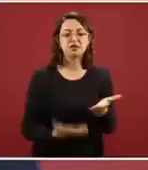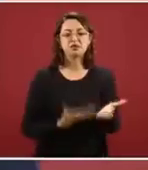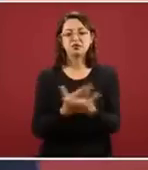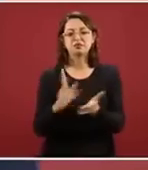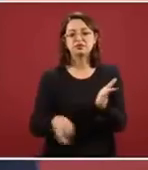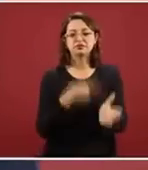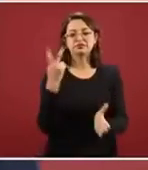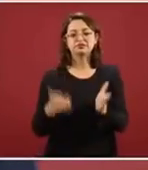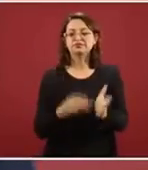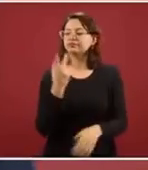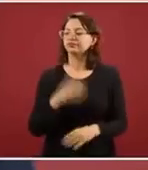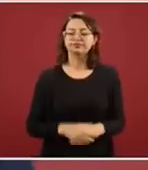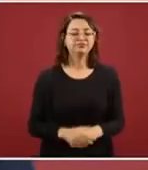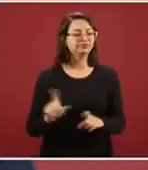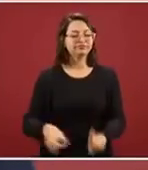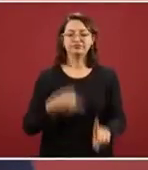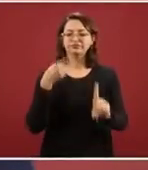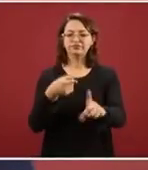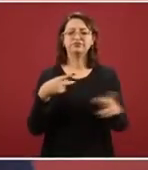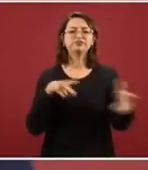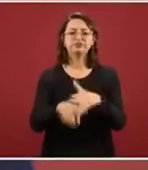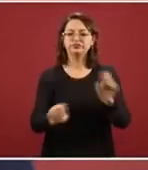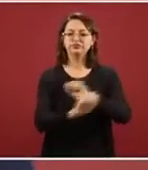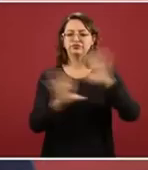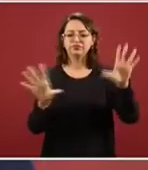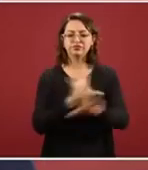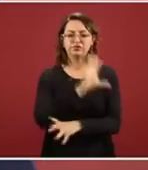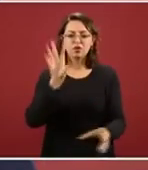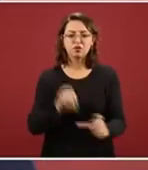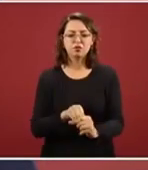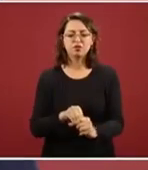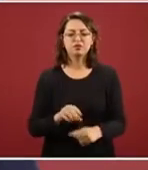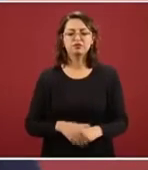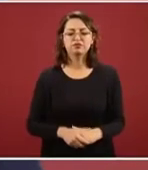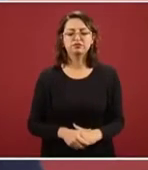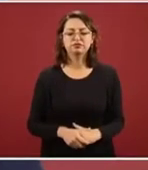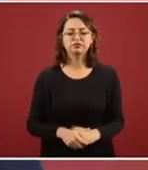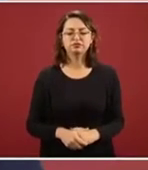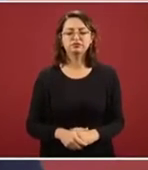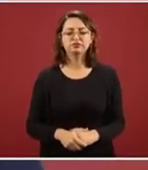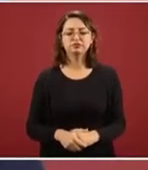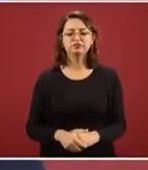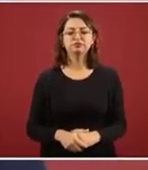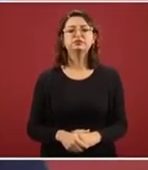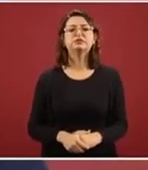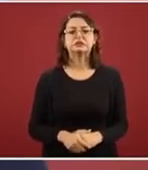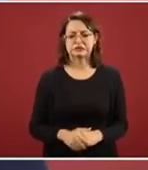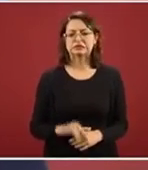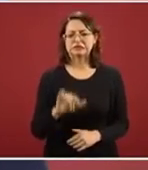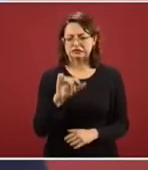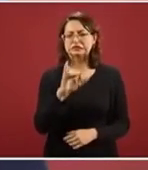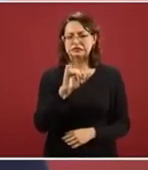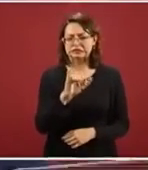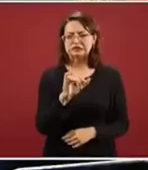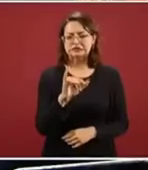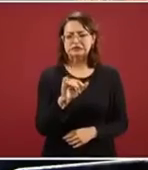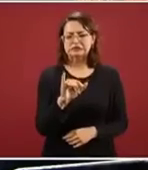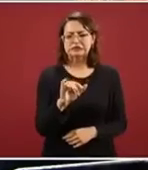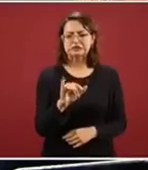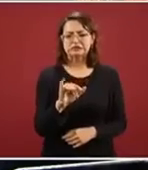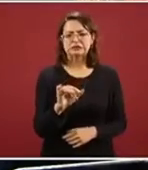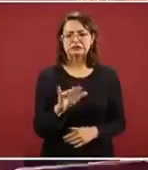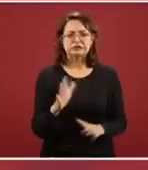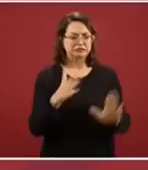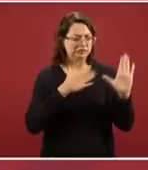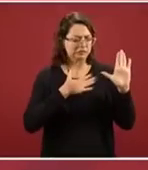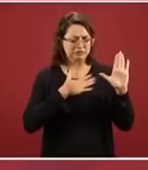es transparencia completa. O sea, lo dijimos y los compromisos